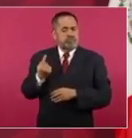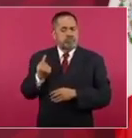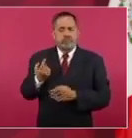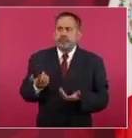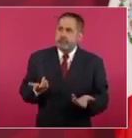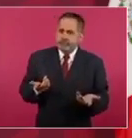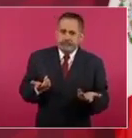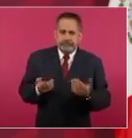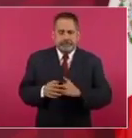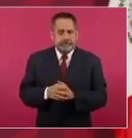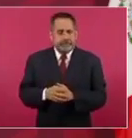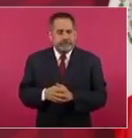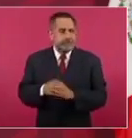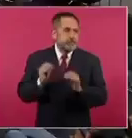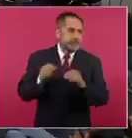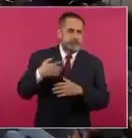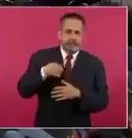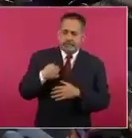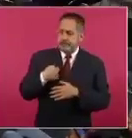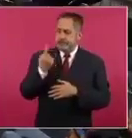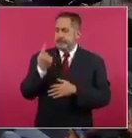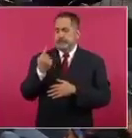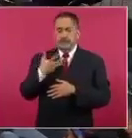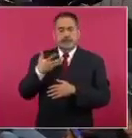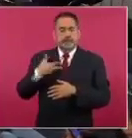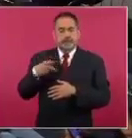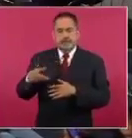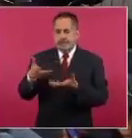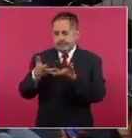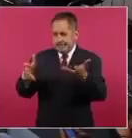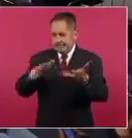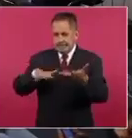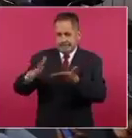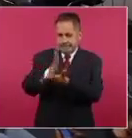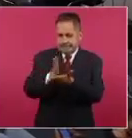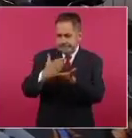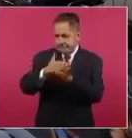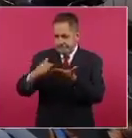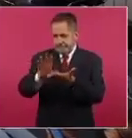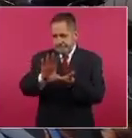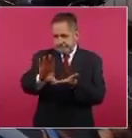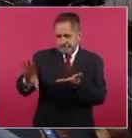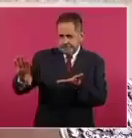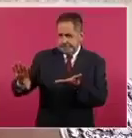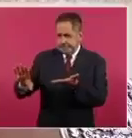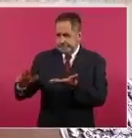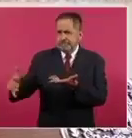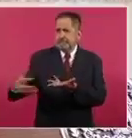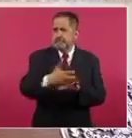O que una persona tiene de lo que eran tierras ejidales,